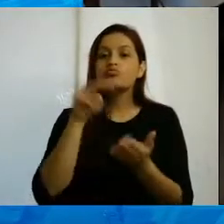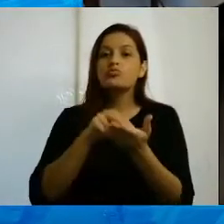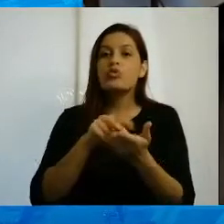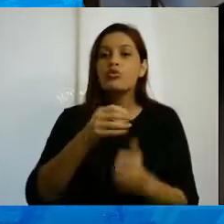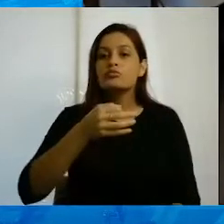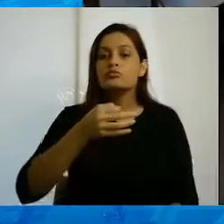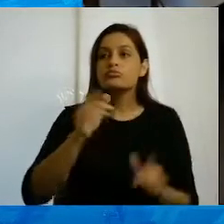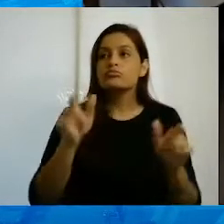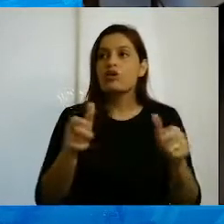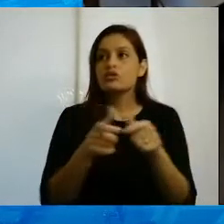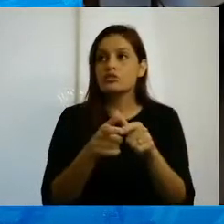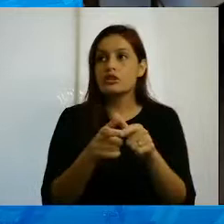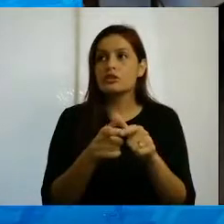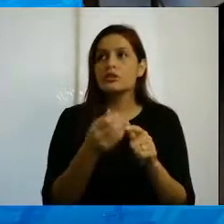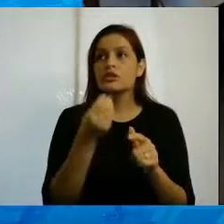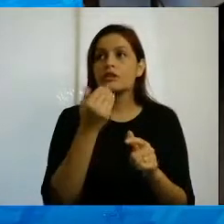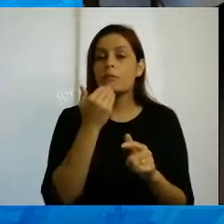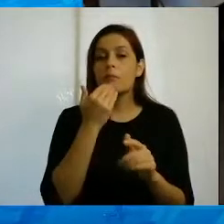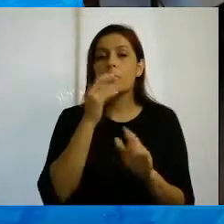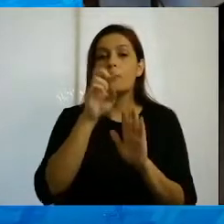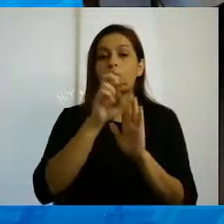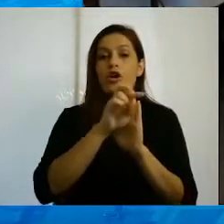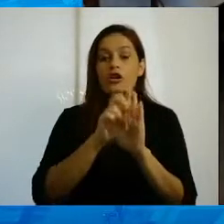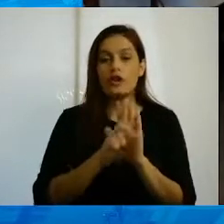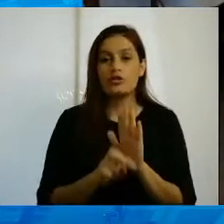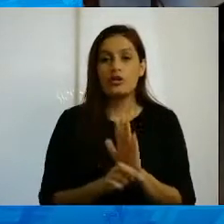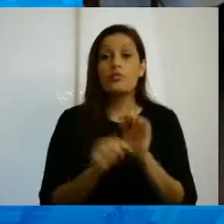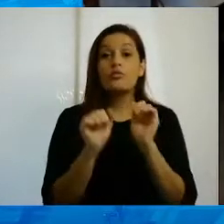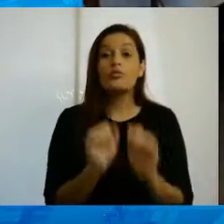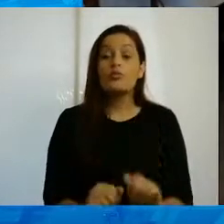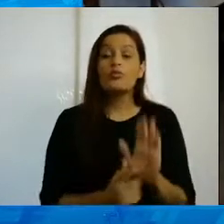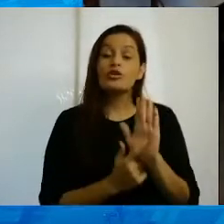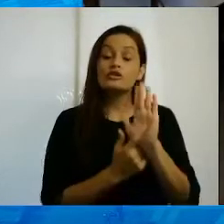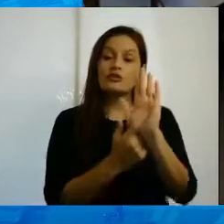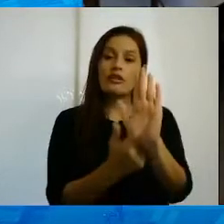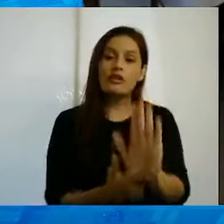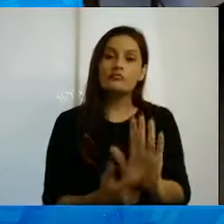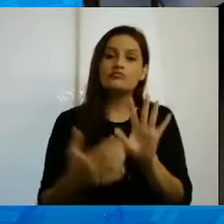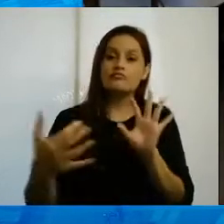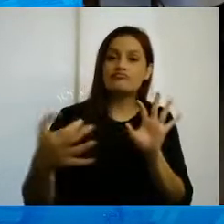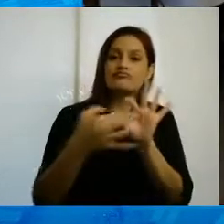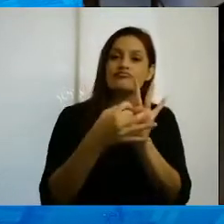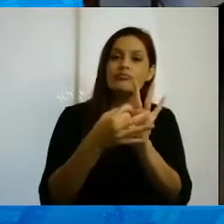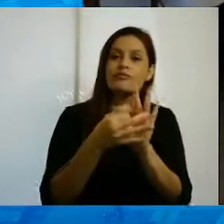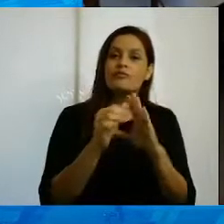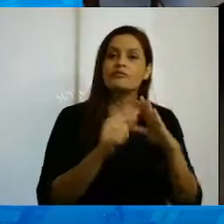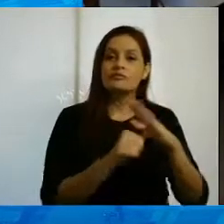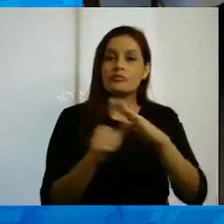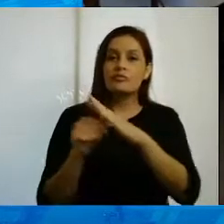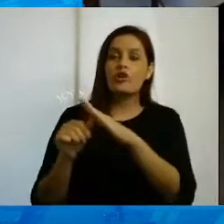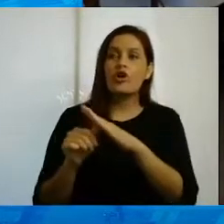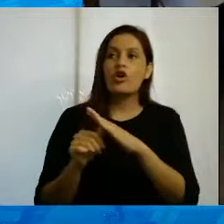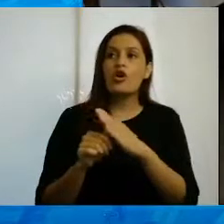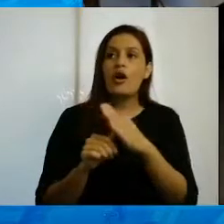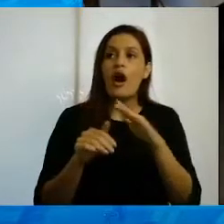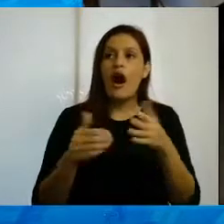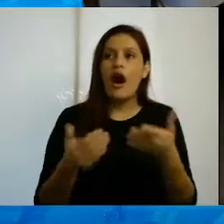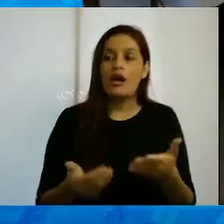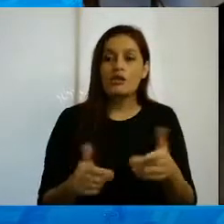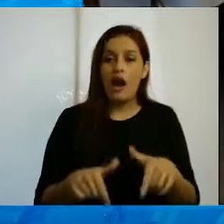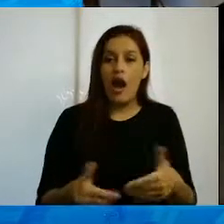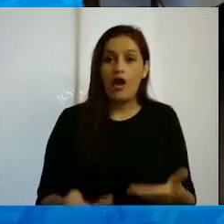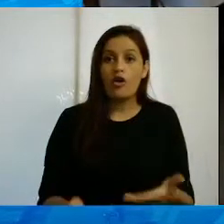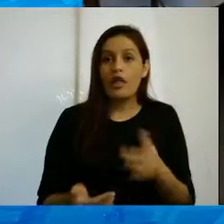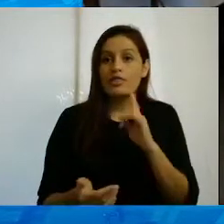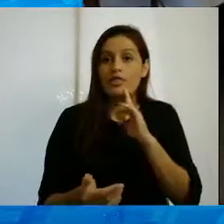Consejo con parte de los proyectos y poder establecer un vínculo también con los concejales. Hasta el momento hemos